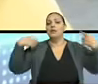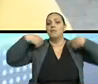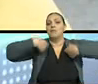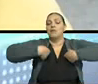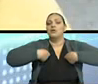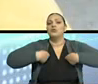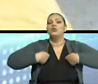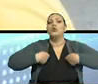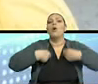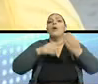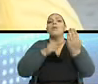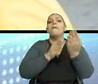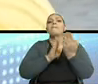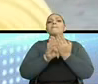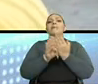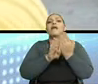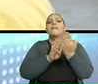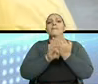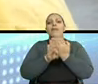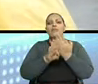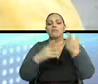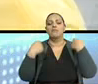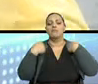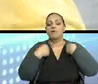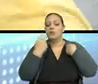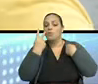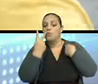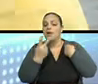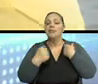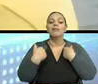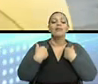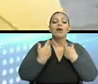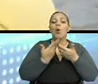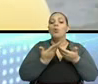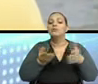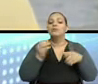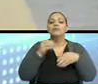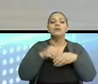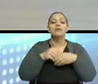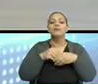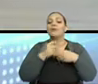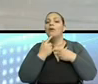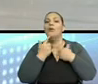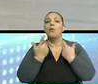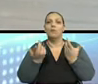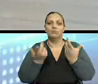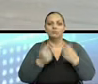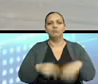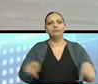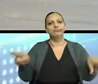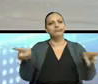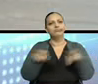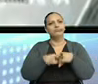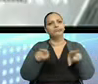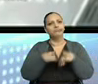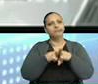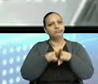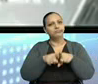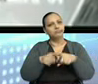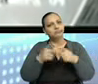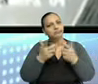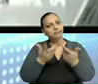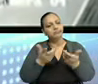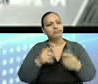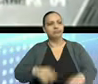que pedirles que también usen, que usemos las mascarillas transparentes. Para ver quién está debajo de esa mascarilla. Mayrita, igual usted metía por allí